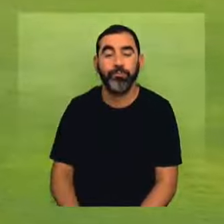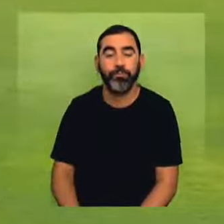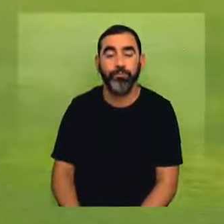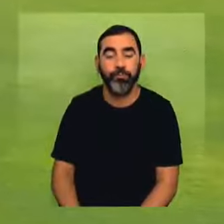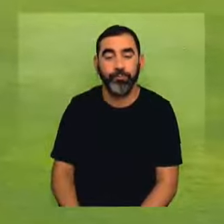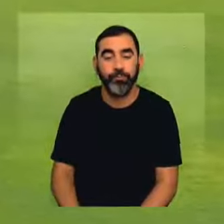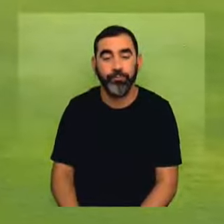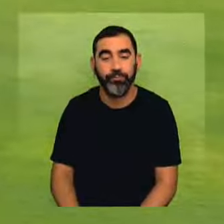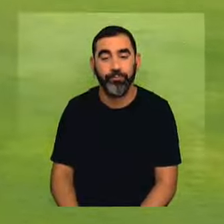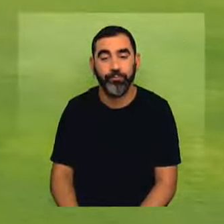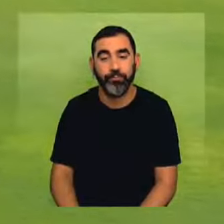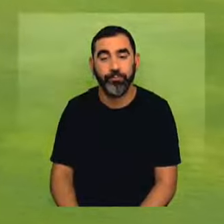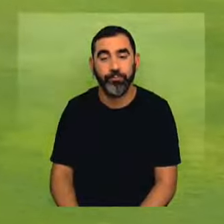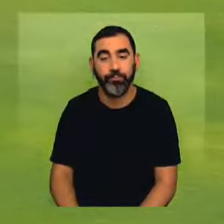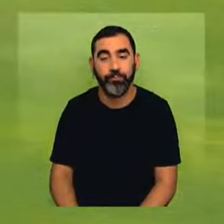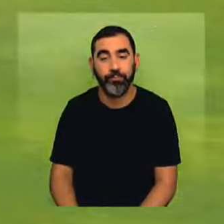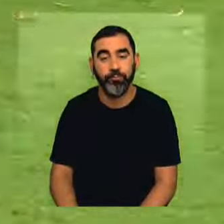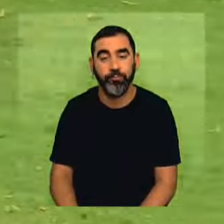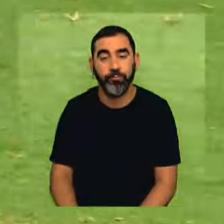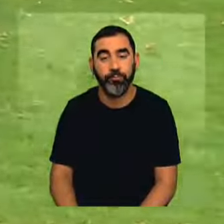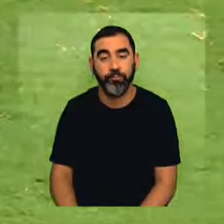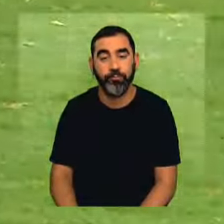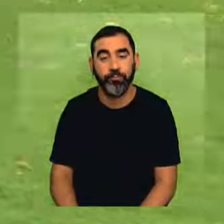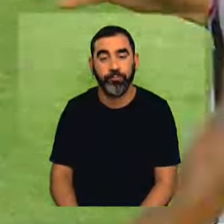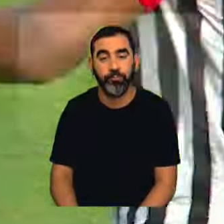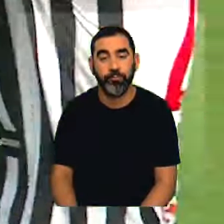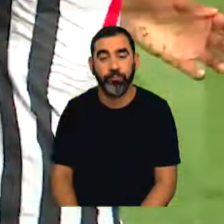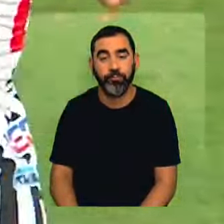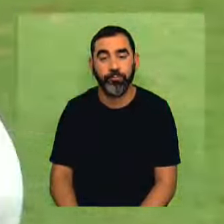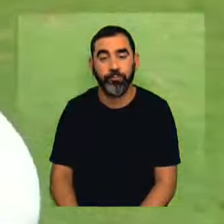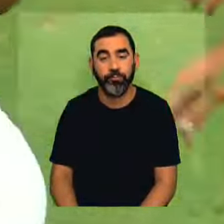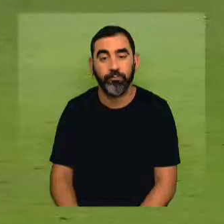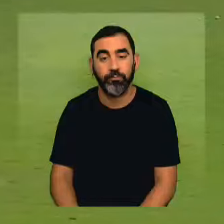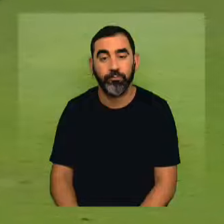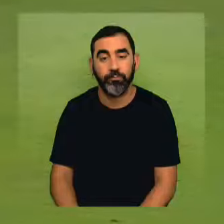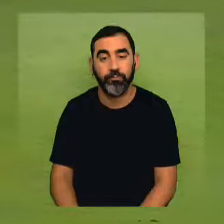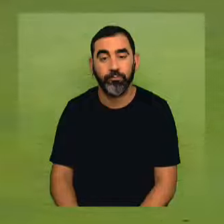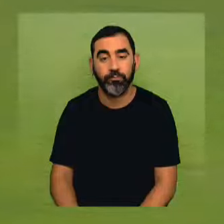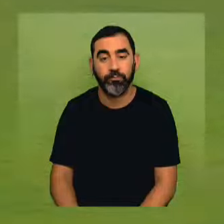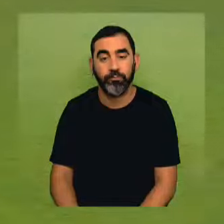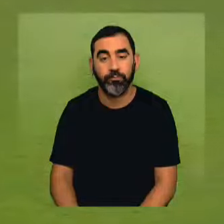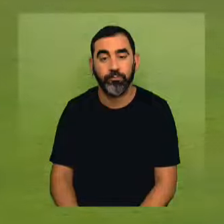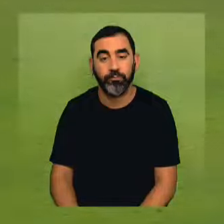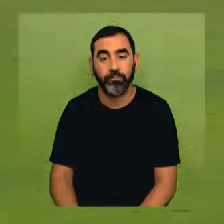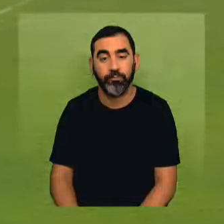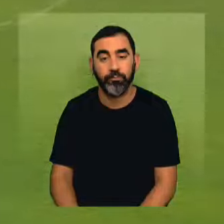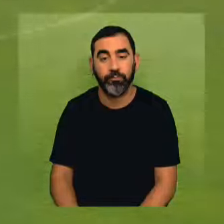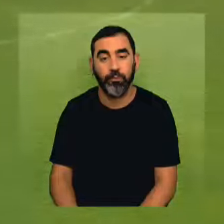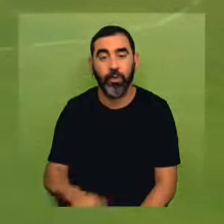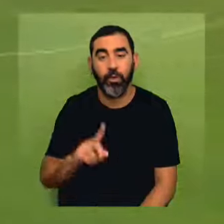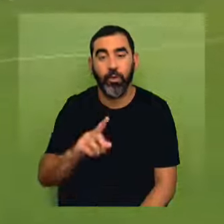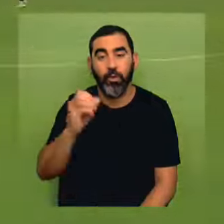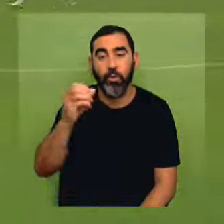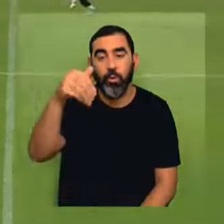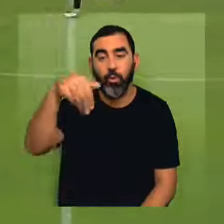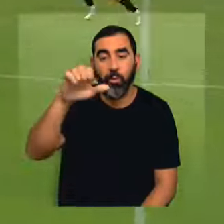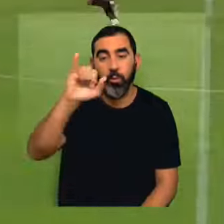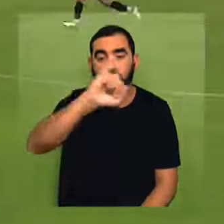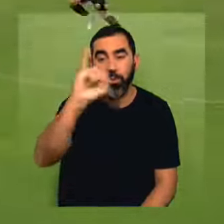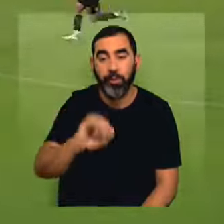Define cejado contra el arco que da sobre la calle Julio Herrera y Rey sig Mauricio Gómez y artiguense a los